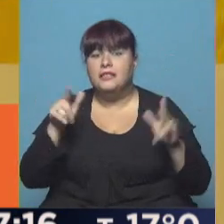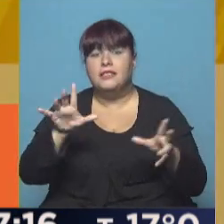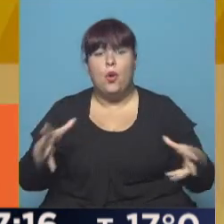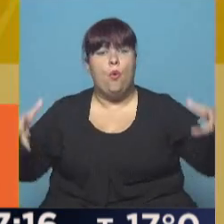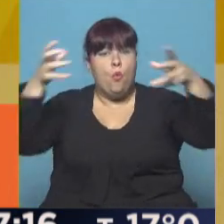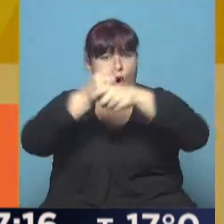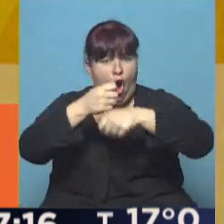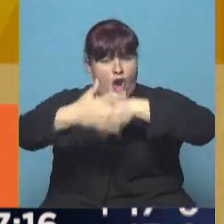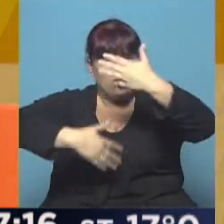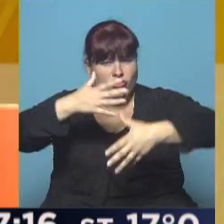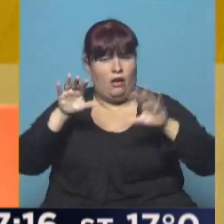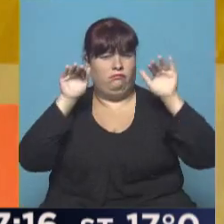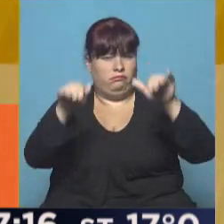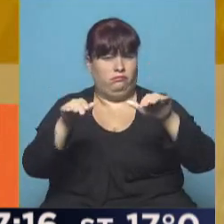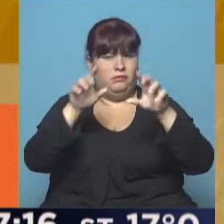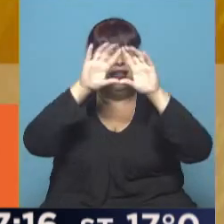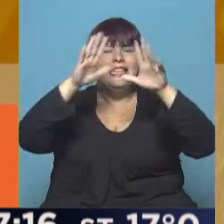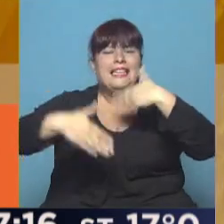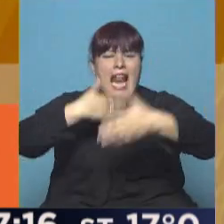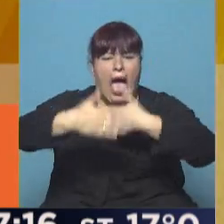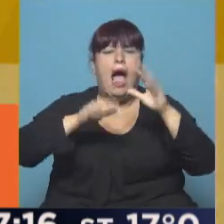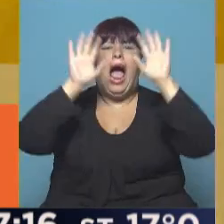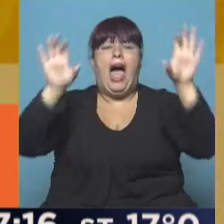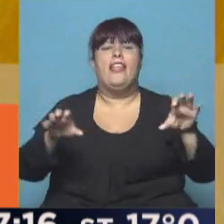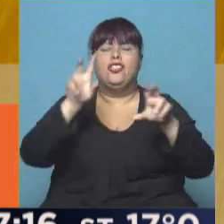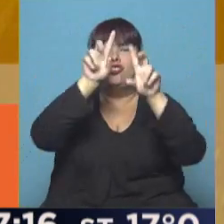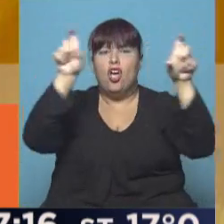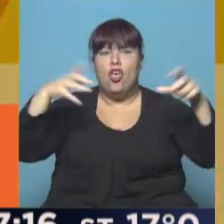hallado, envuelto en bolsas y en trapos en el interior